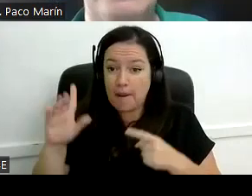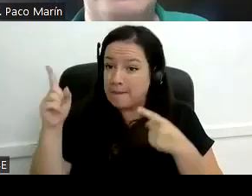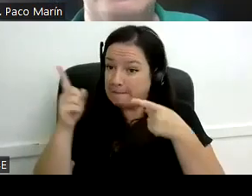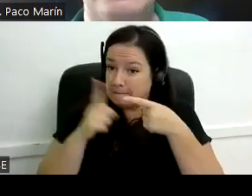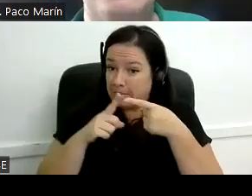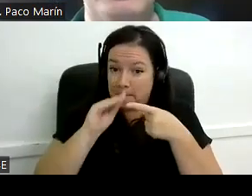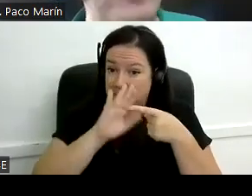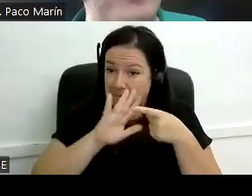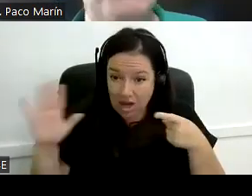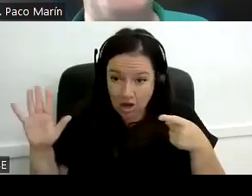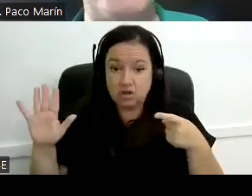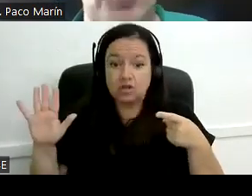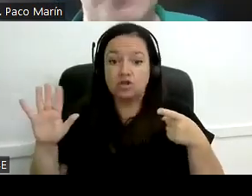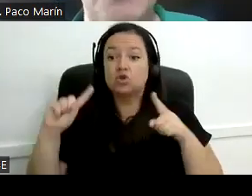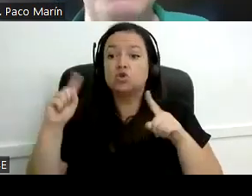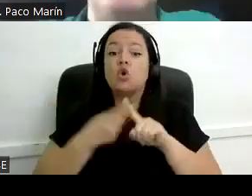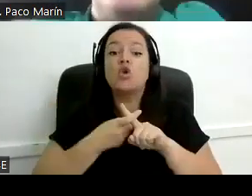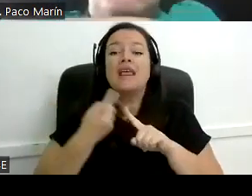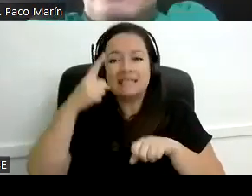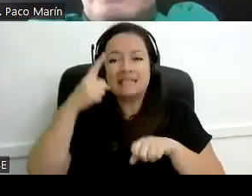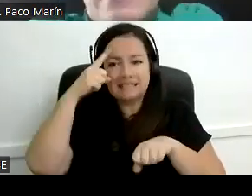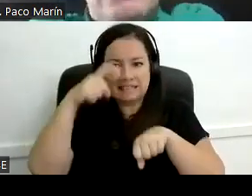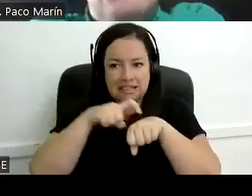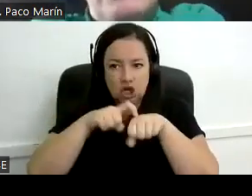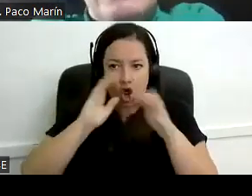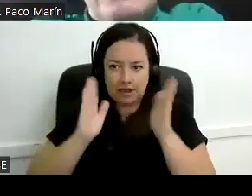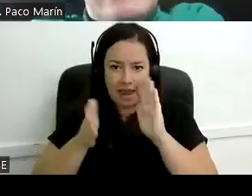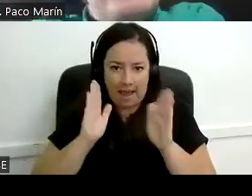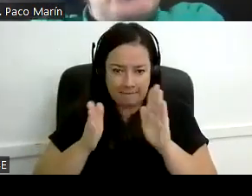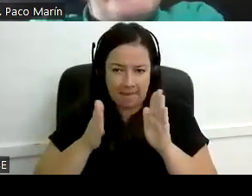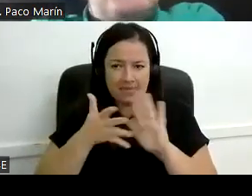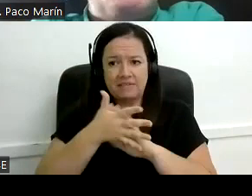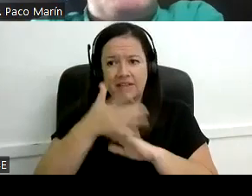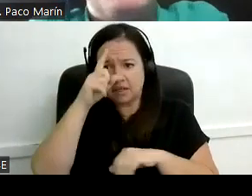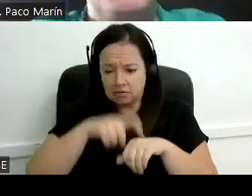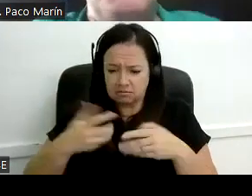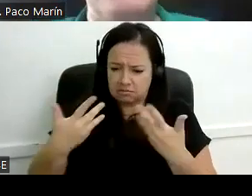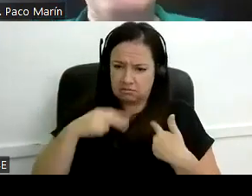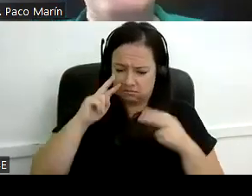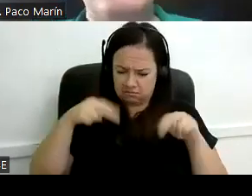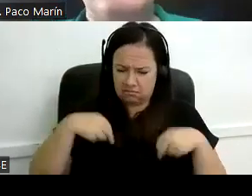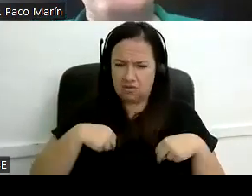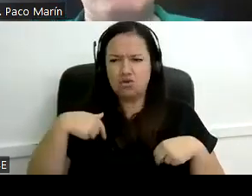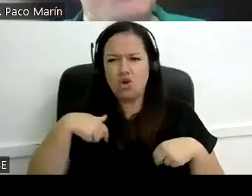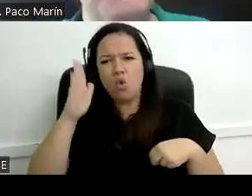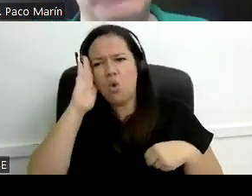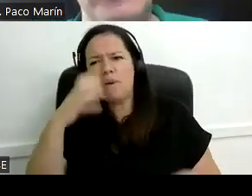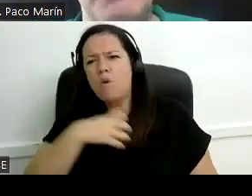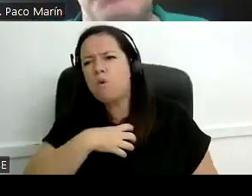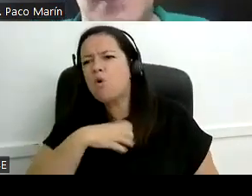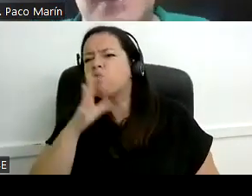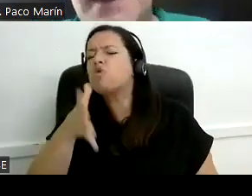receta, el mejor remedio es la psicoterapia, es decir, concienciarnos de qué es lo que no nos permite dormir y hacer